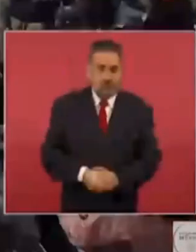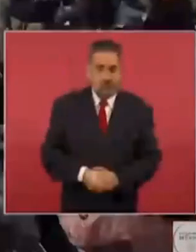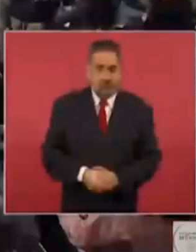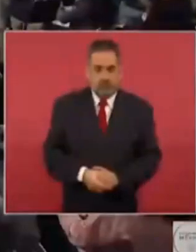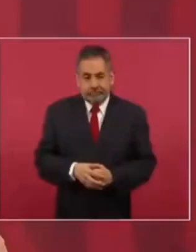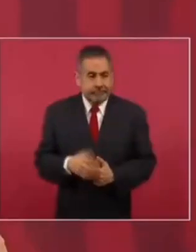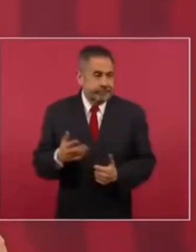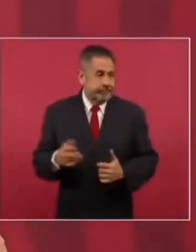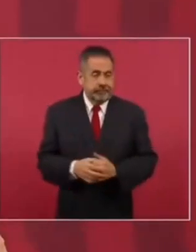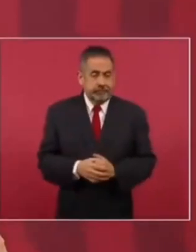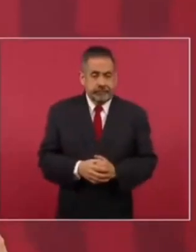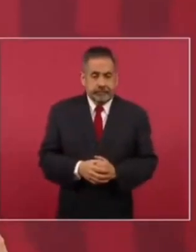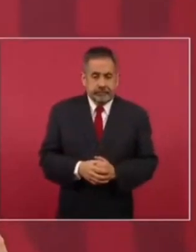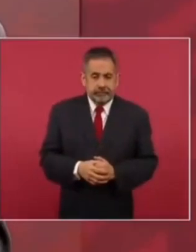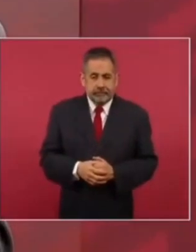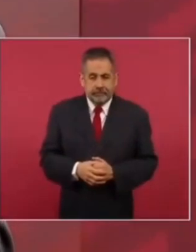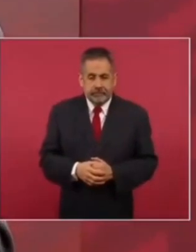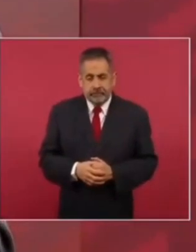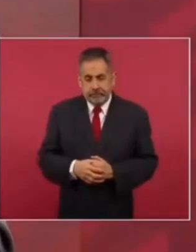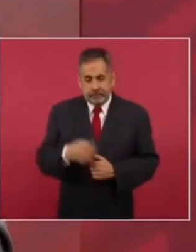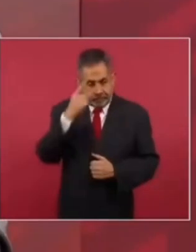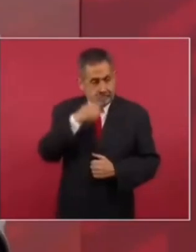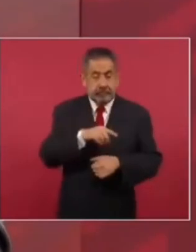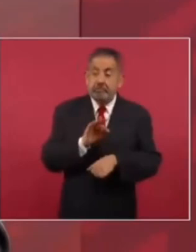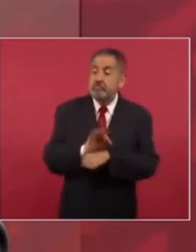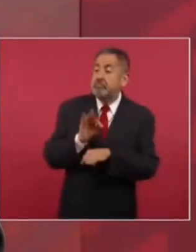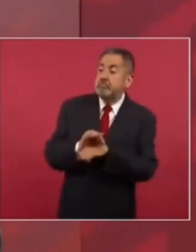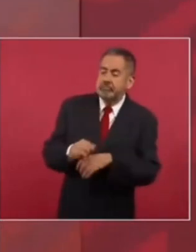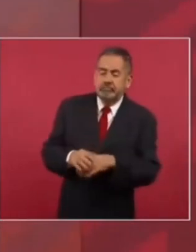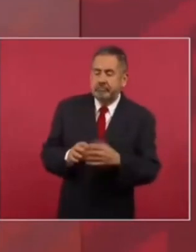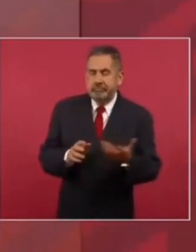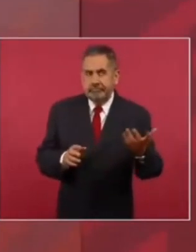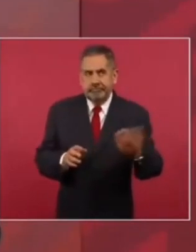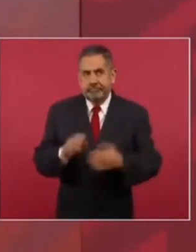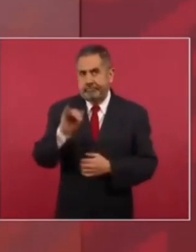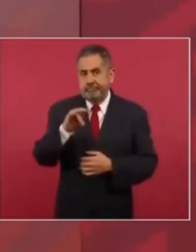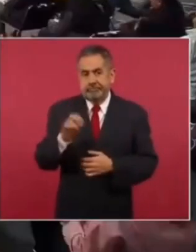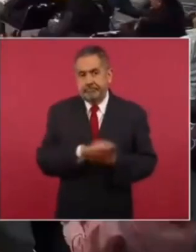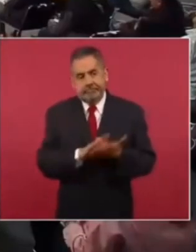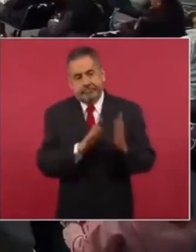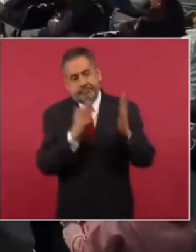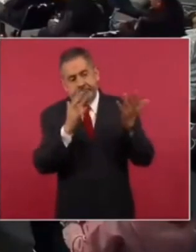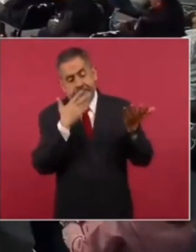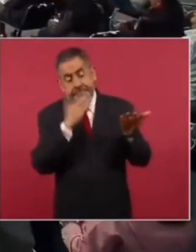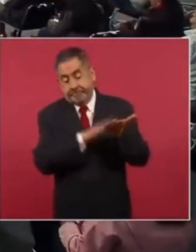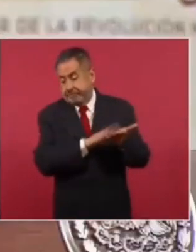conferencia. Por la defensa, ¿no? Al INE. Aplauso.